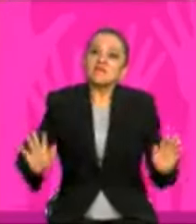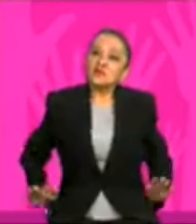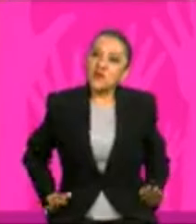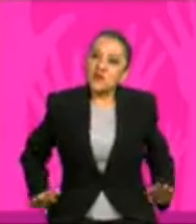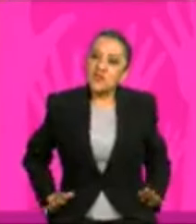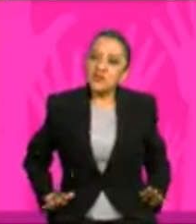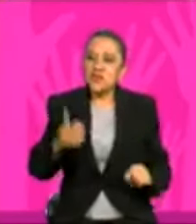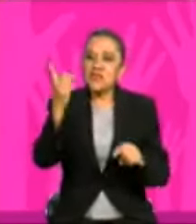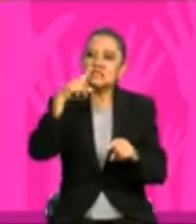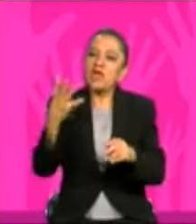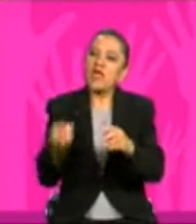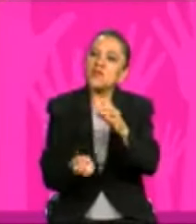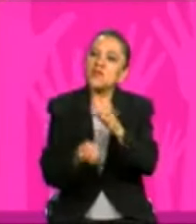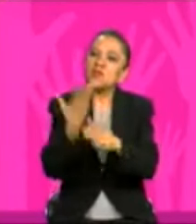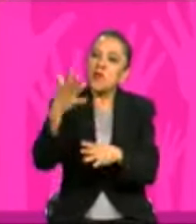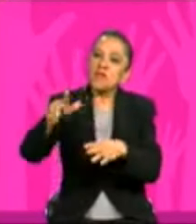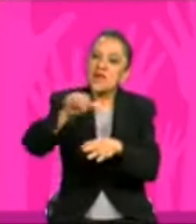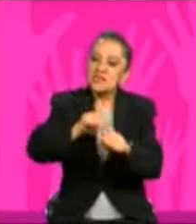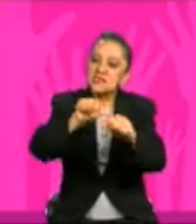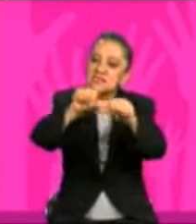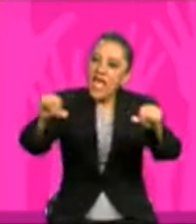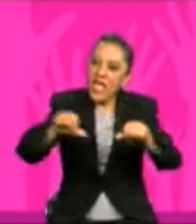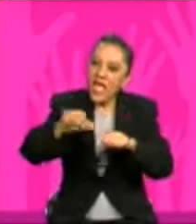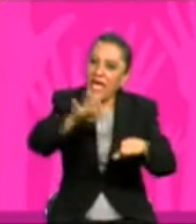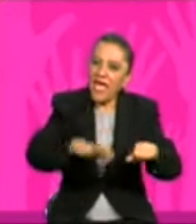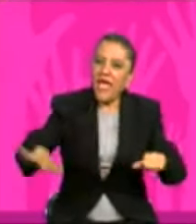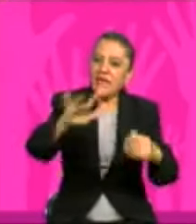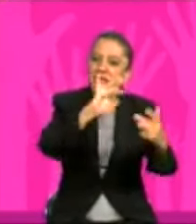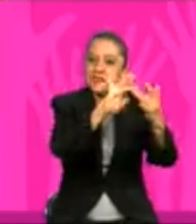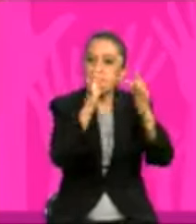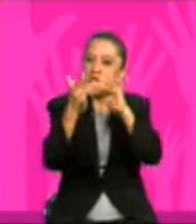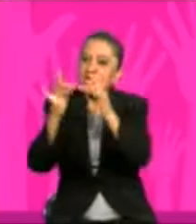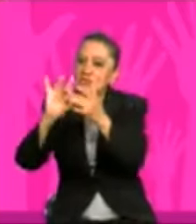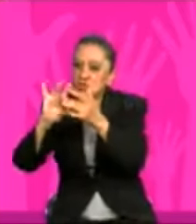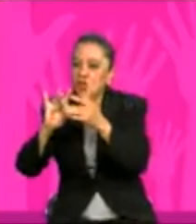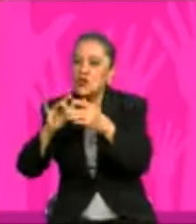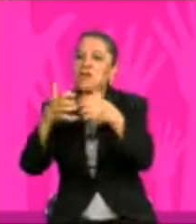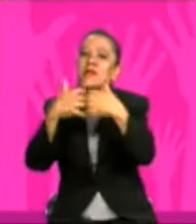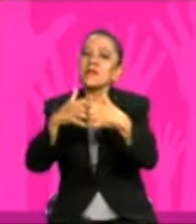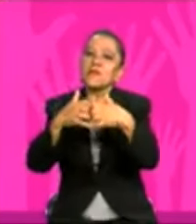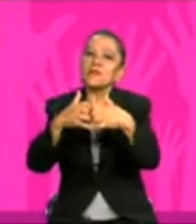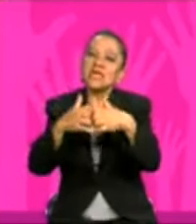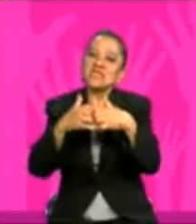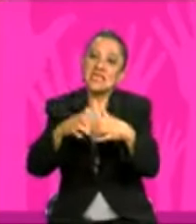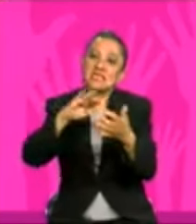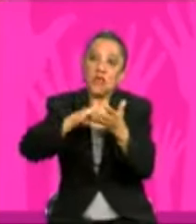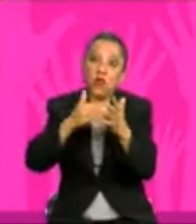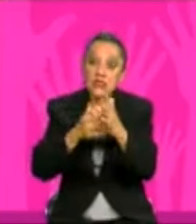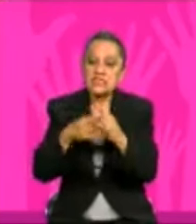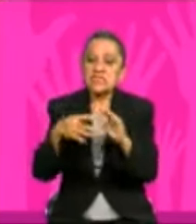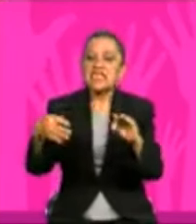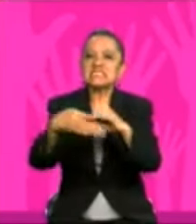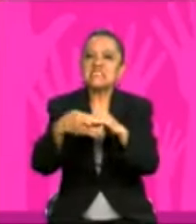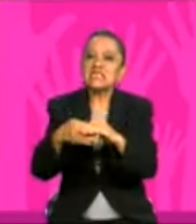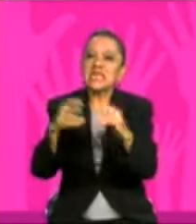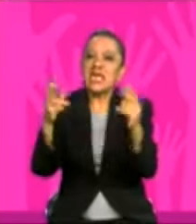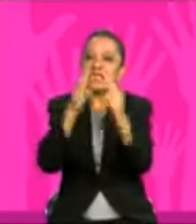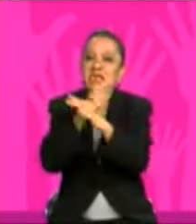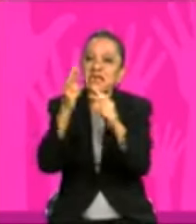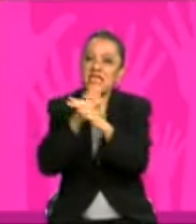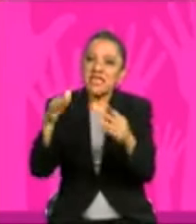instalar nuevas áreas de conexión y empresas logísticas cerca de la carretera Siglo XXI y el